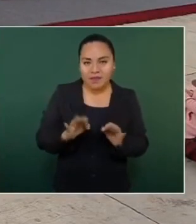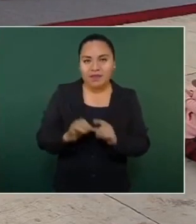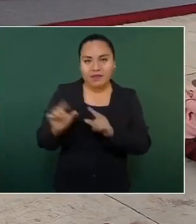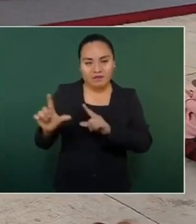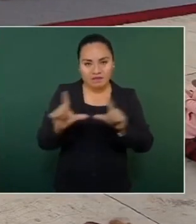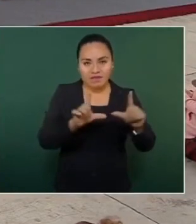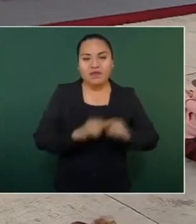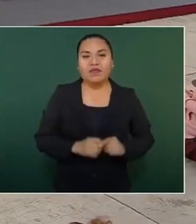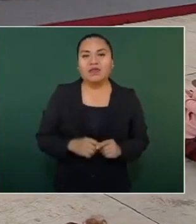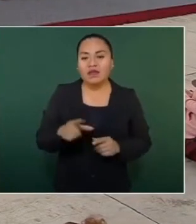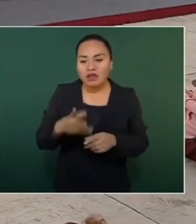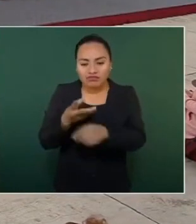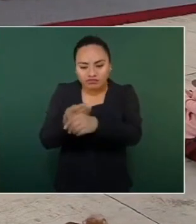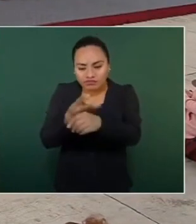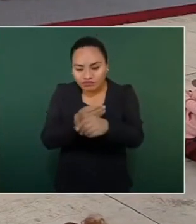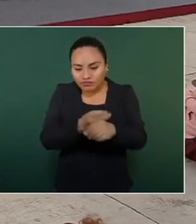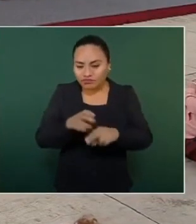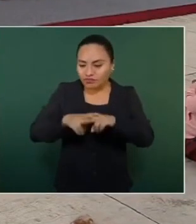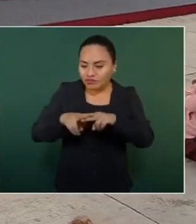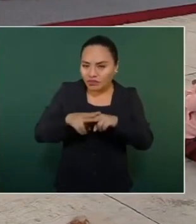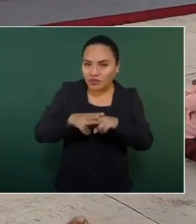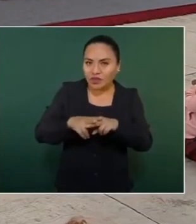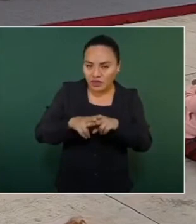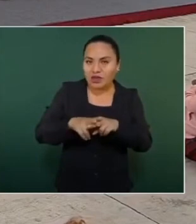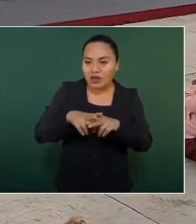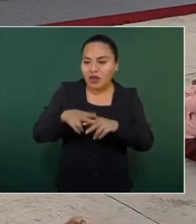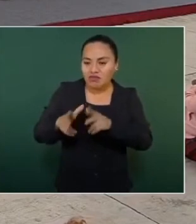La rehabilitación de las vías tiene un avance del